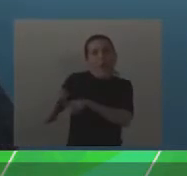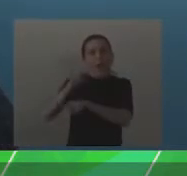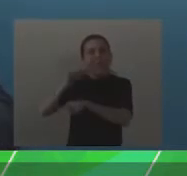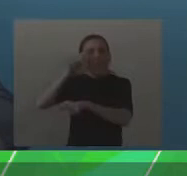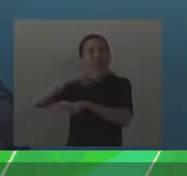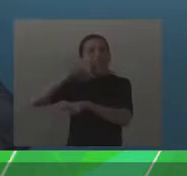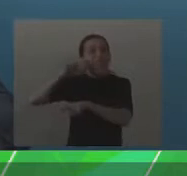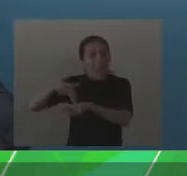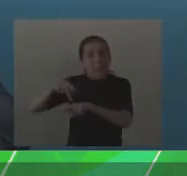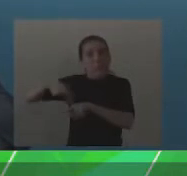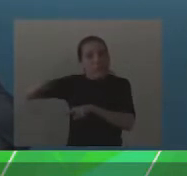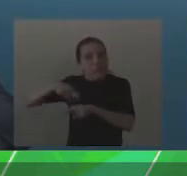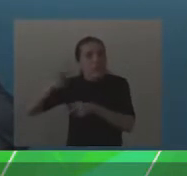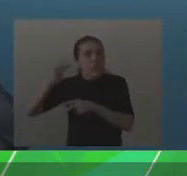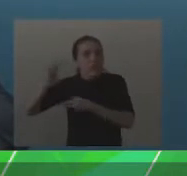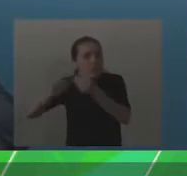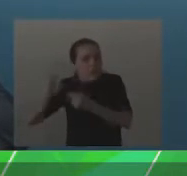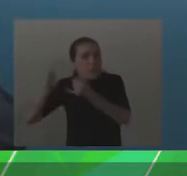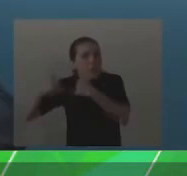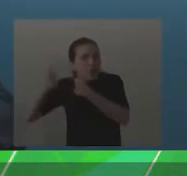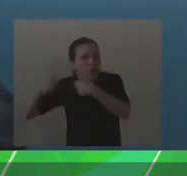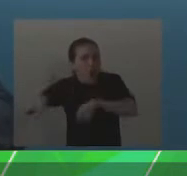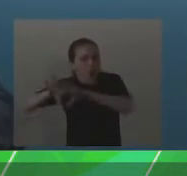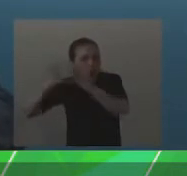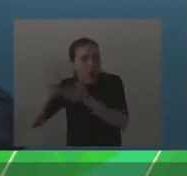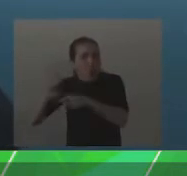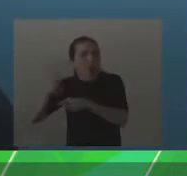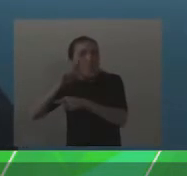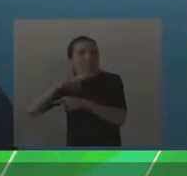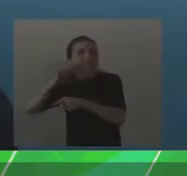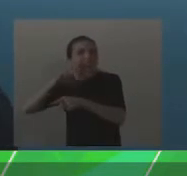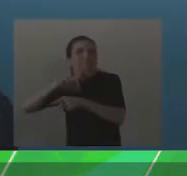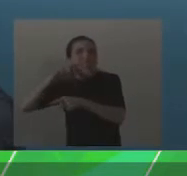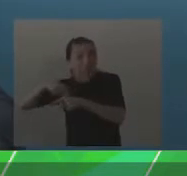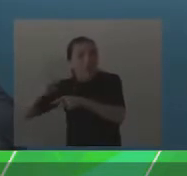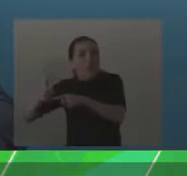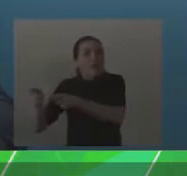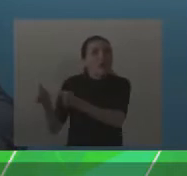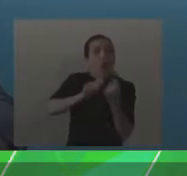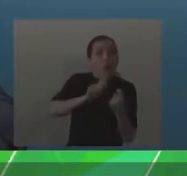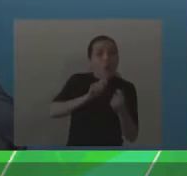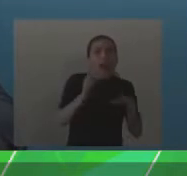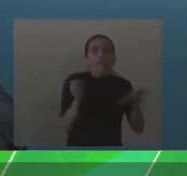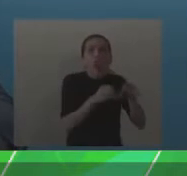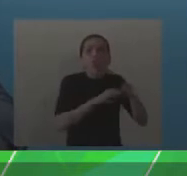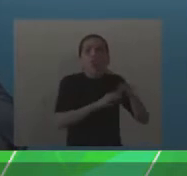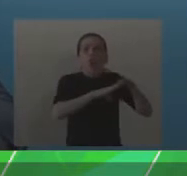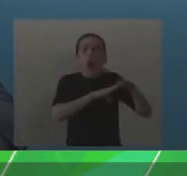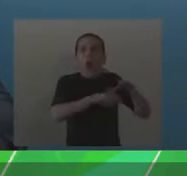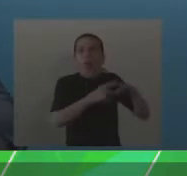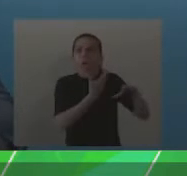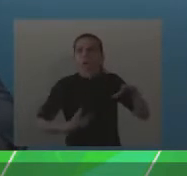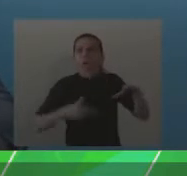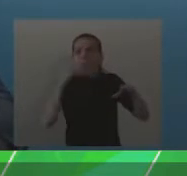Bueno, el presidente de la comisión, el diputado Luis Rubeo, se ha comunicado con el interventor Delgado, seguramente va a recibir, seguramente va